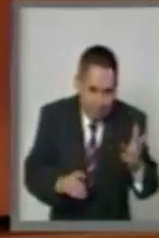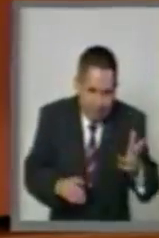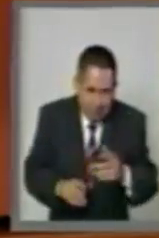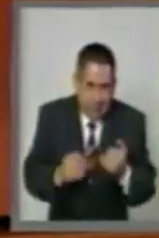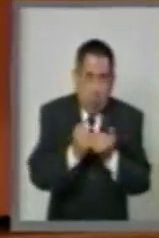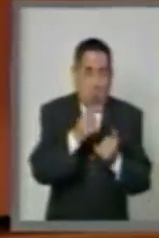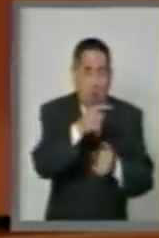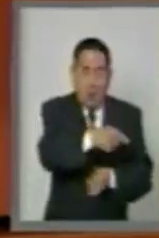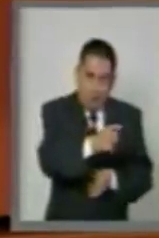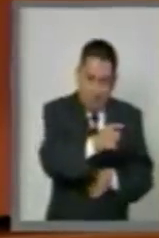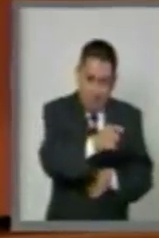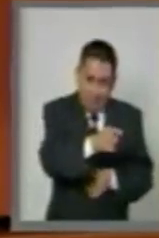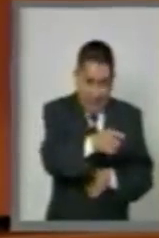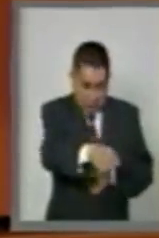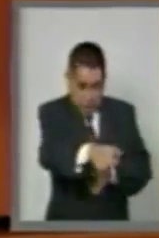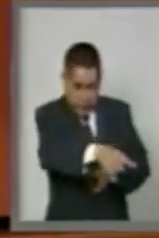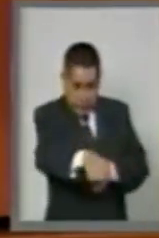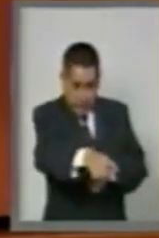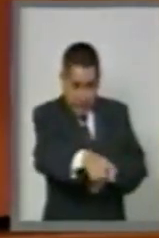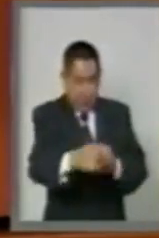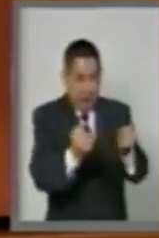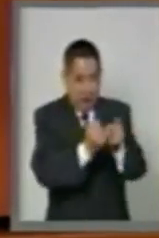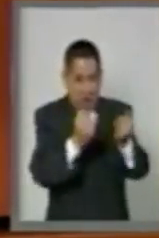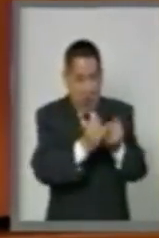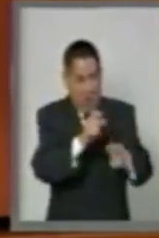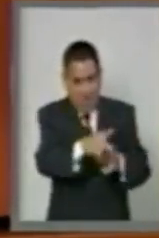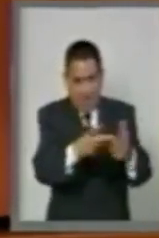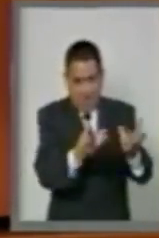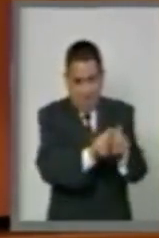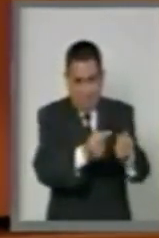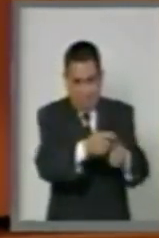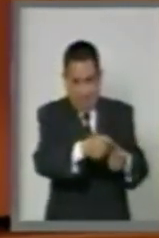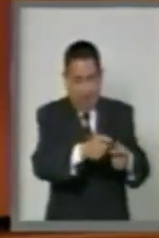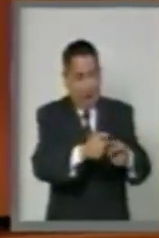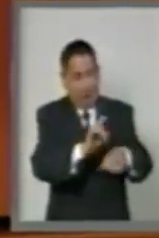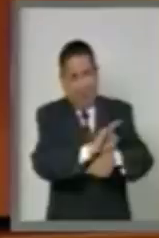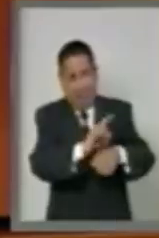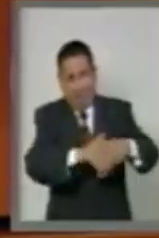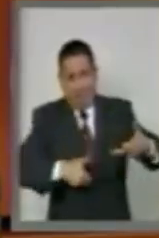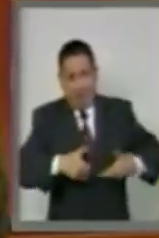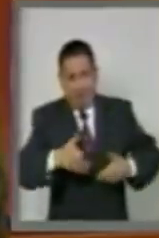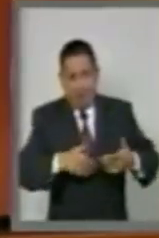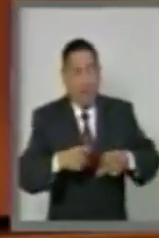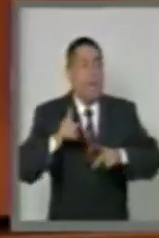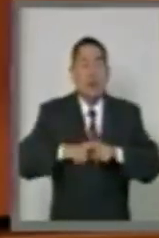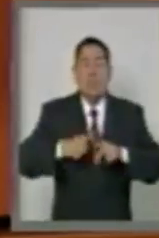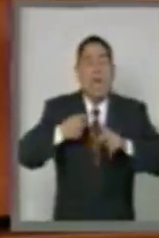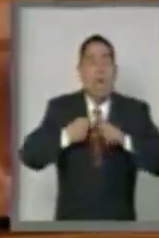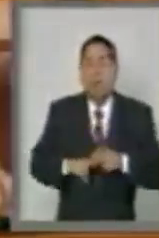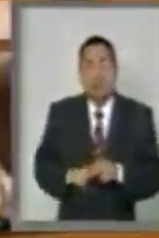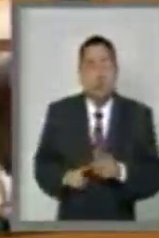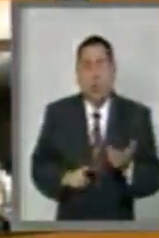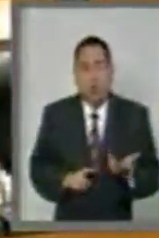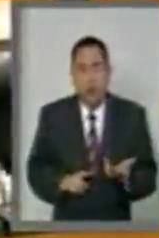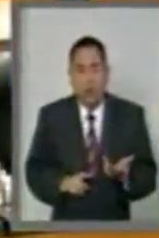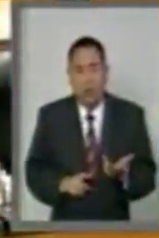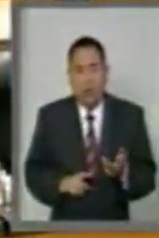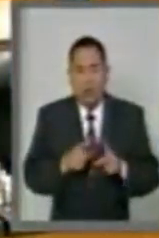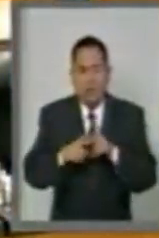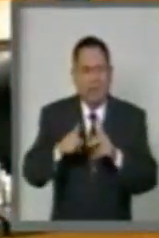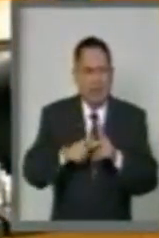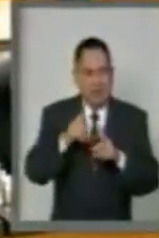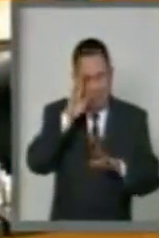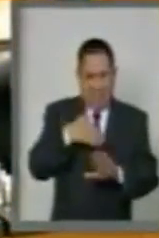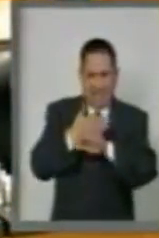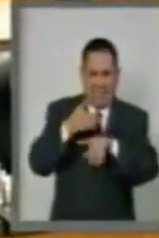ustedes son parte, estos son parte de este drama, porque quien empezó la guerra